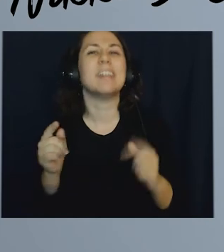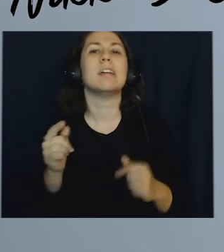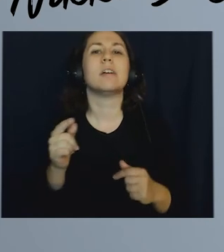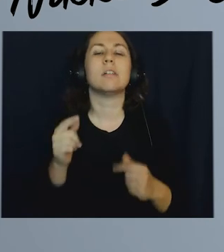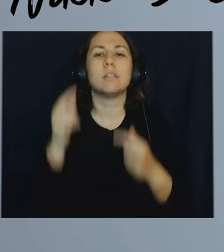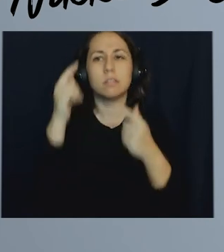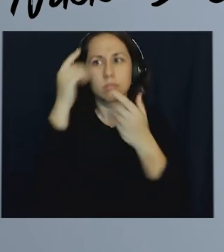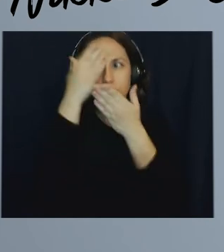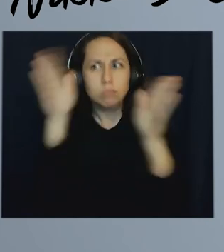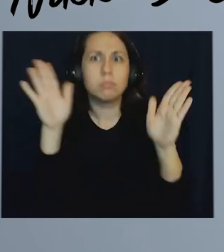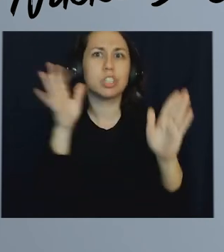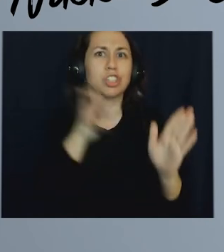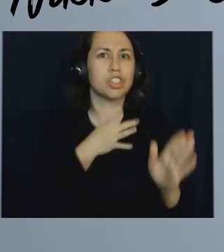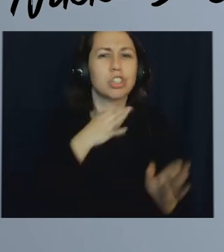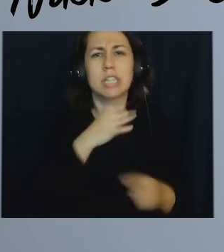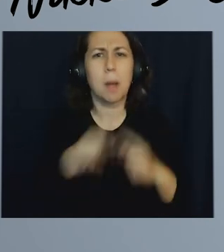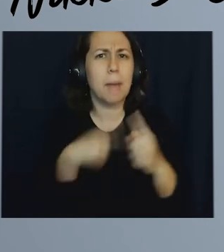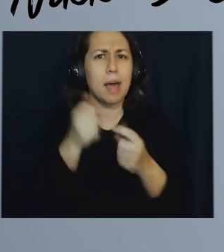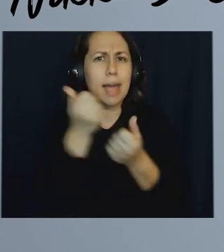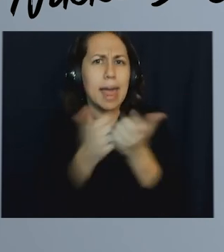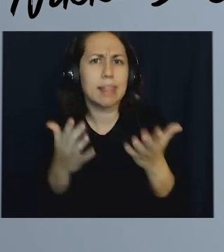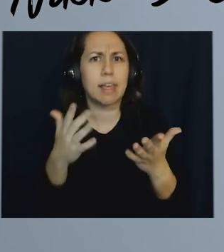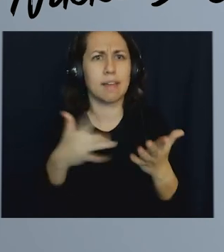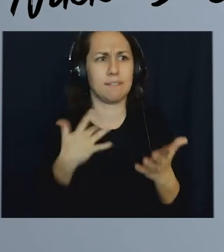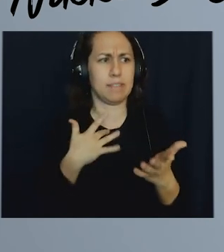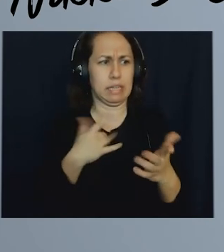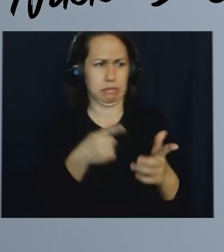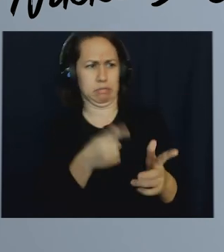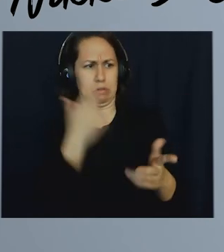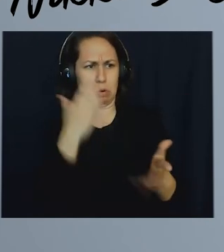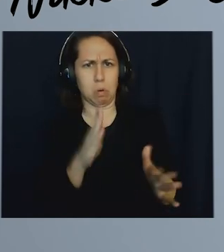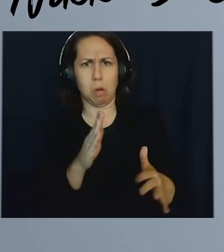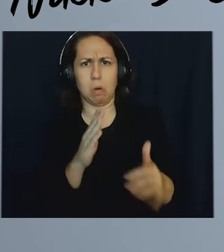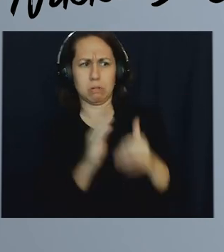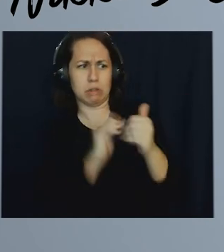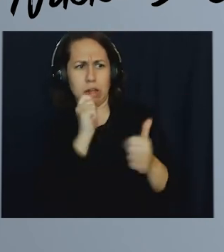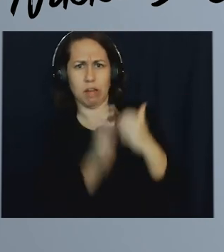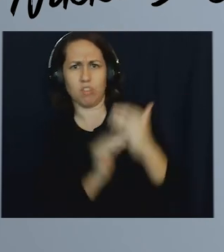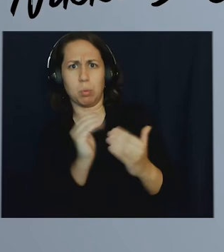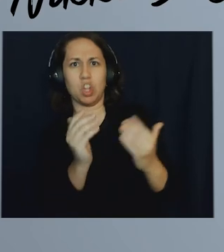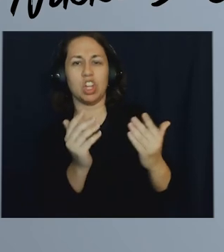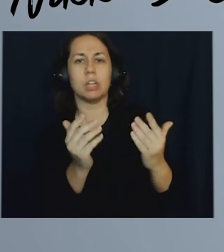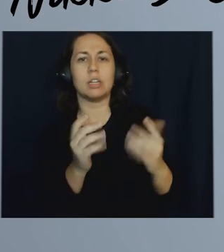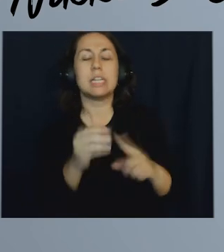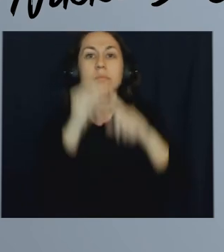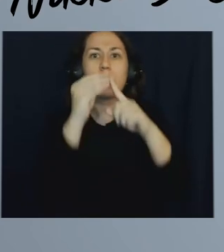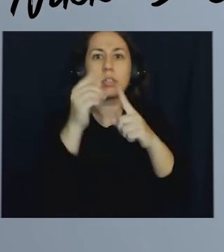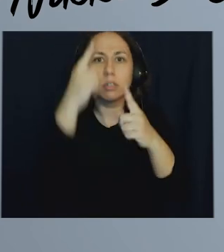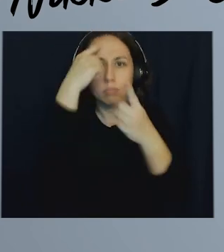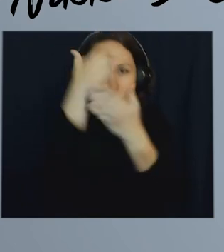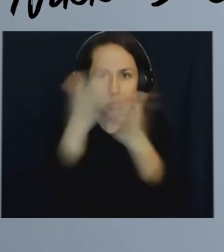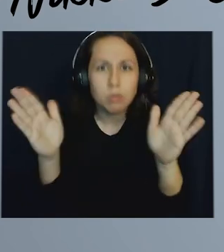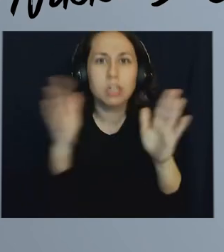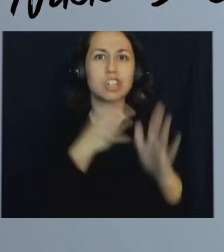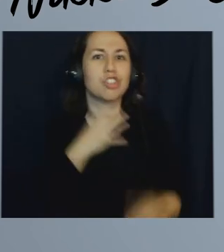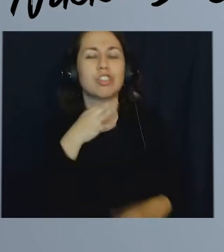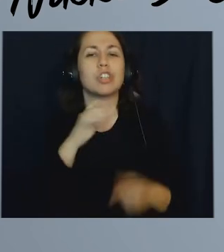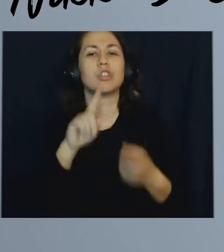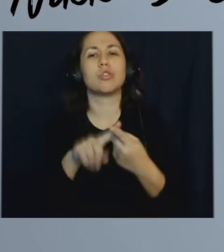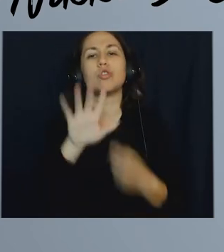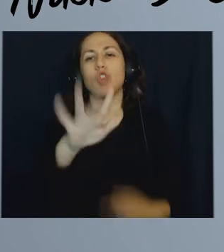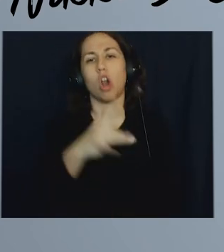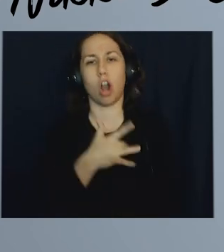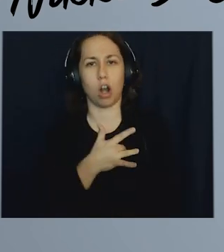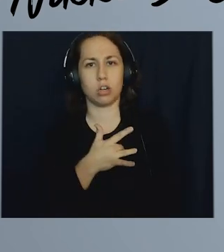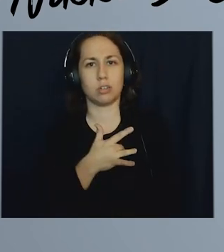no, siempre podremos soñar y siempre podremos esperar por un futuro mejor y mayor. Nunca dejes de soñar, nunca dejes